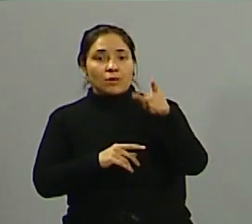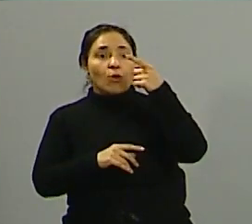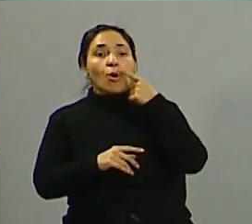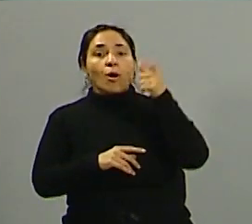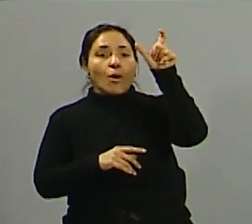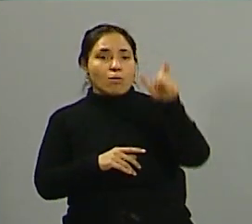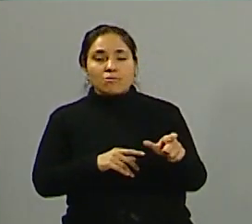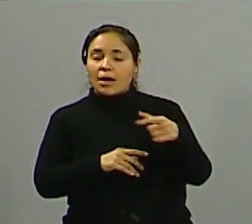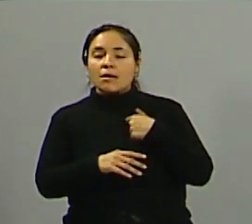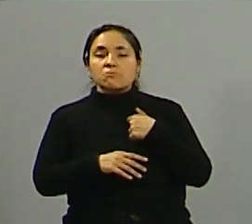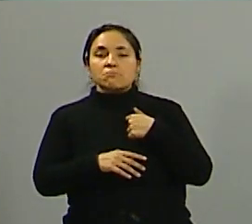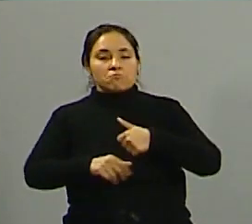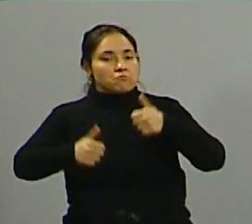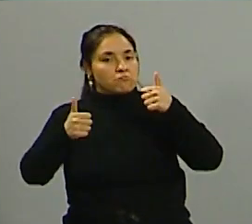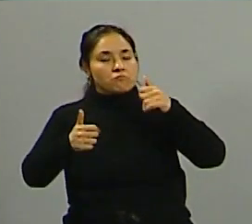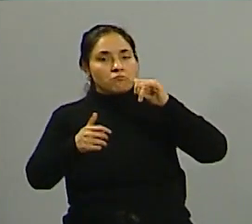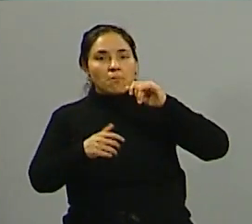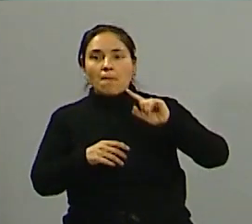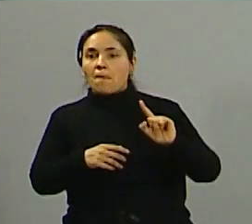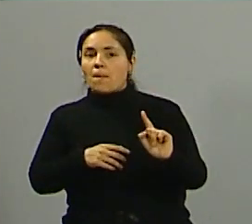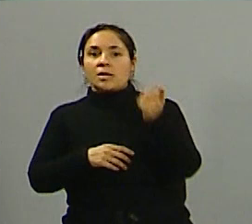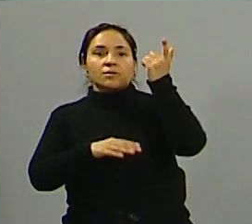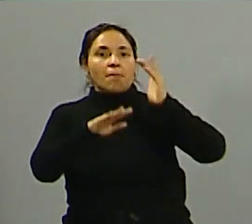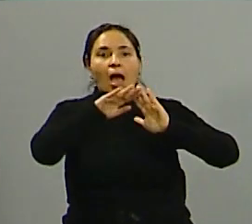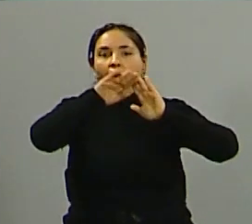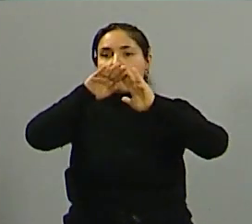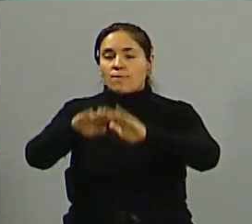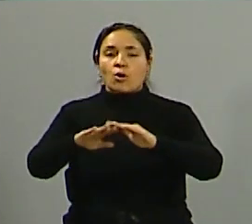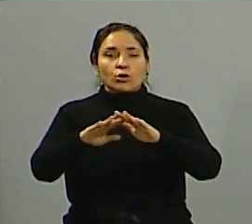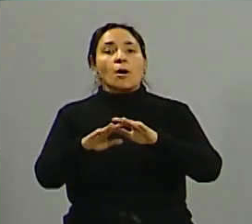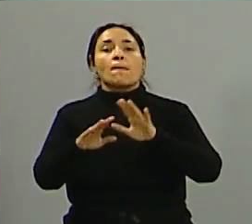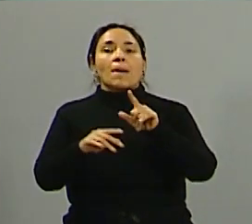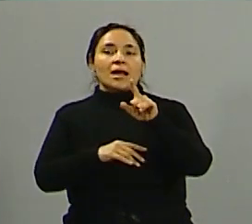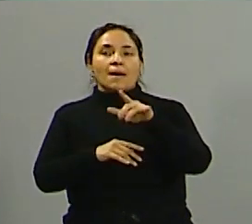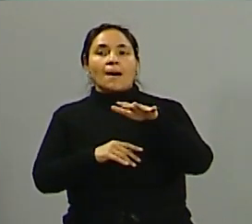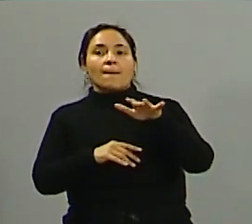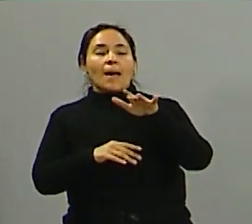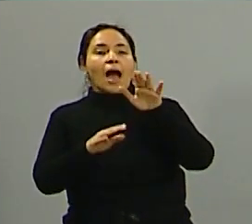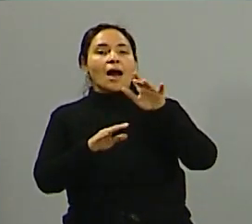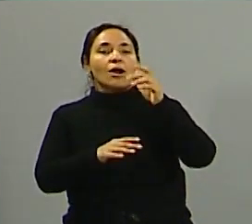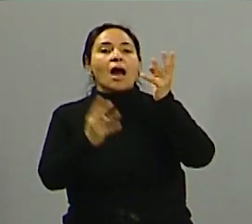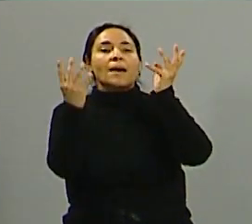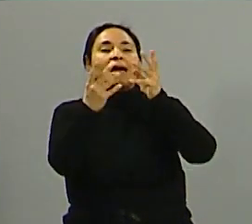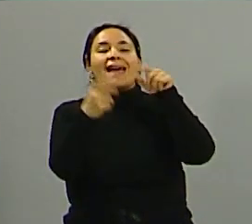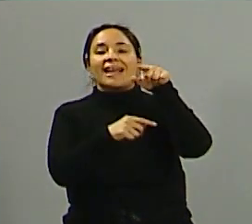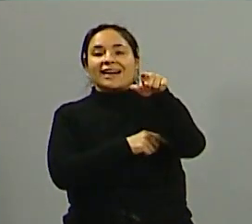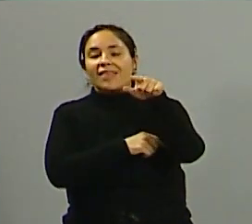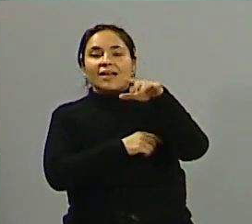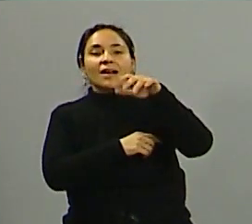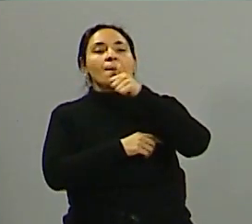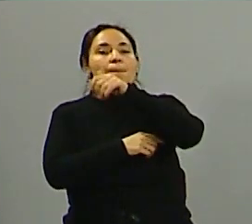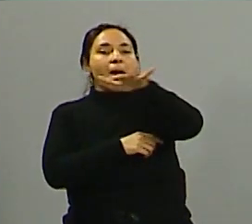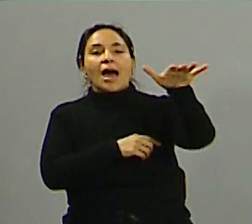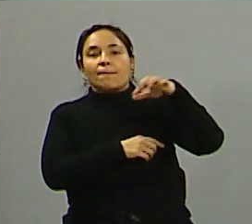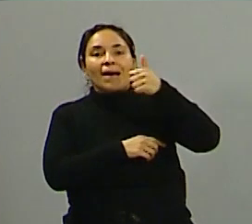sin duda que va a ser el principal apoyo que va a tener para la campaña del Pacífico, ¿no? Porque cuando en el